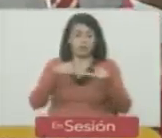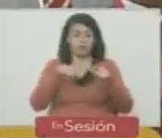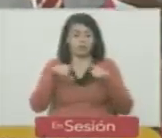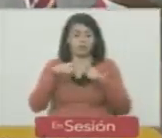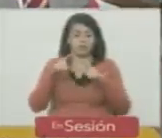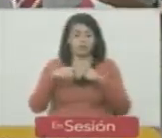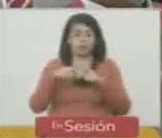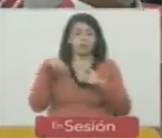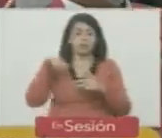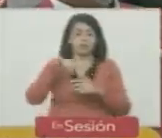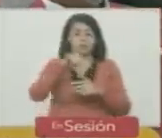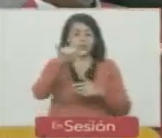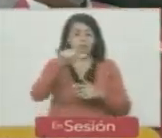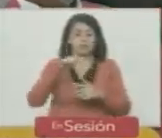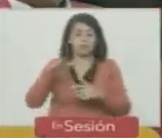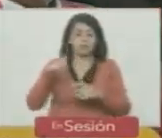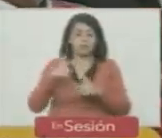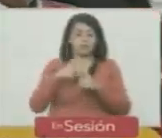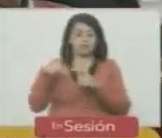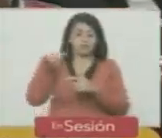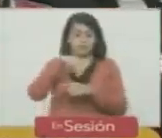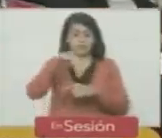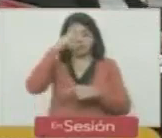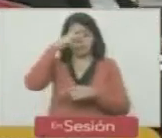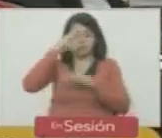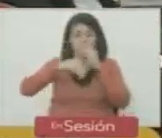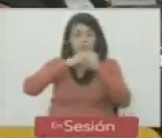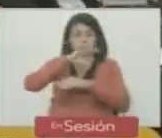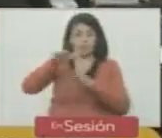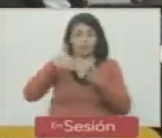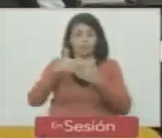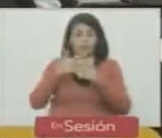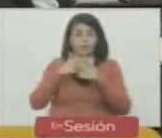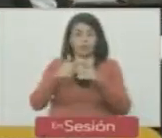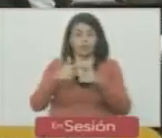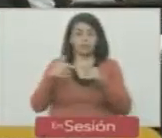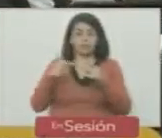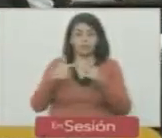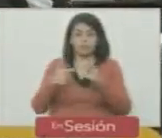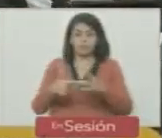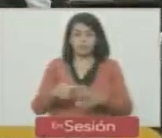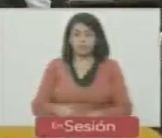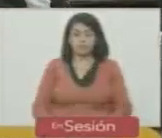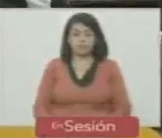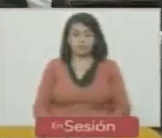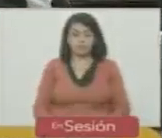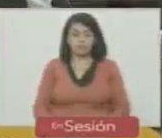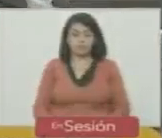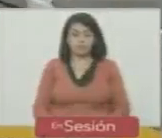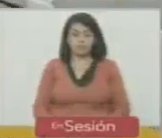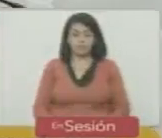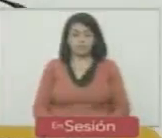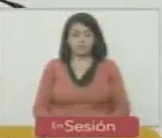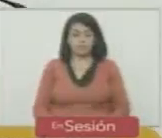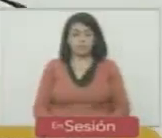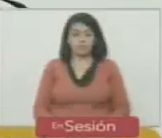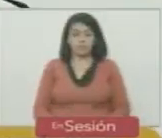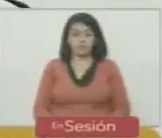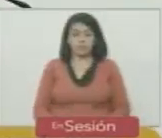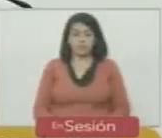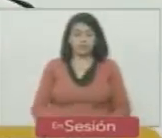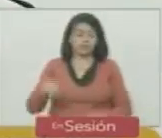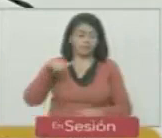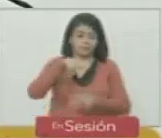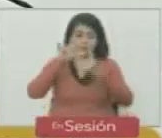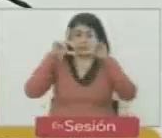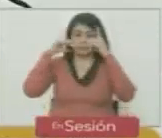Cuando el avión despega de México, se realizaron todas las coordinaciones en